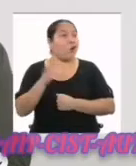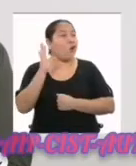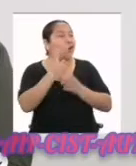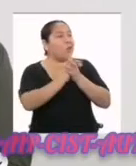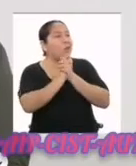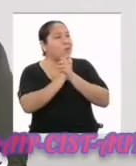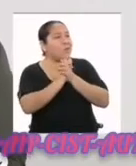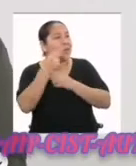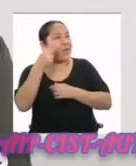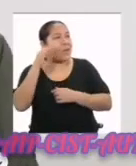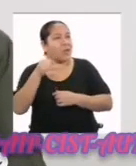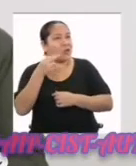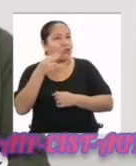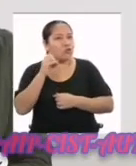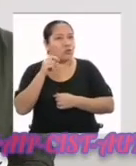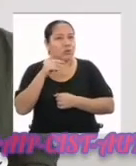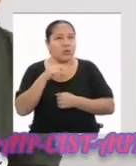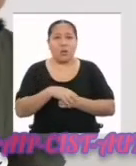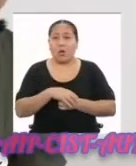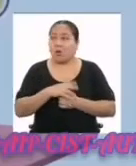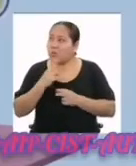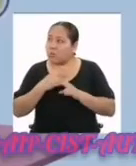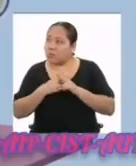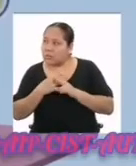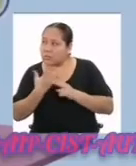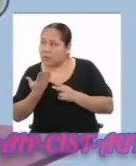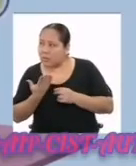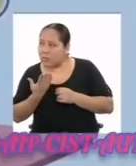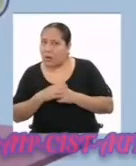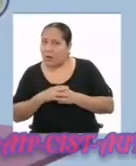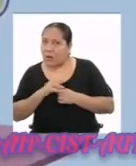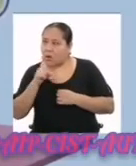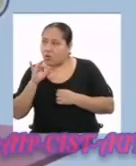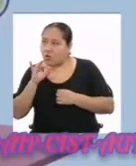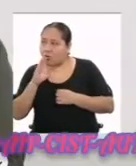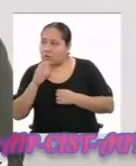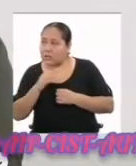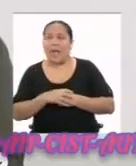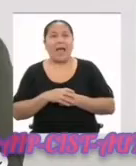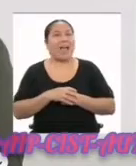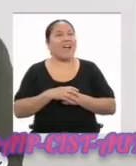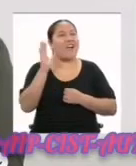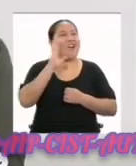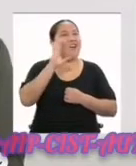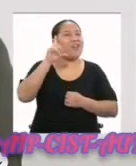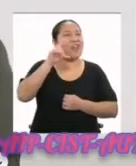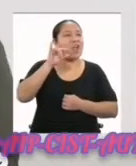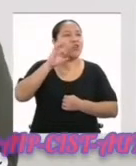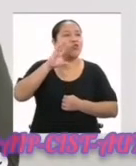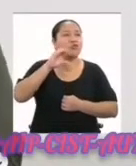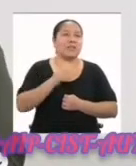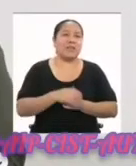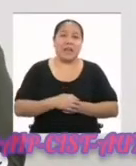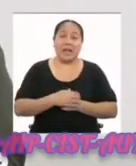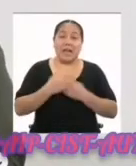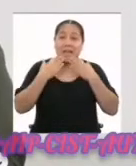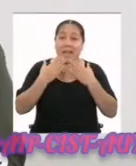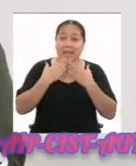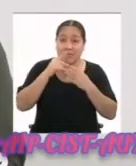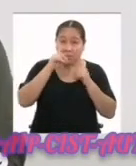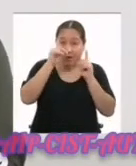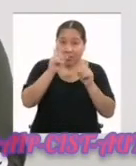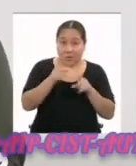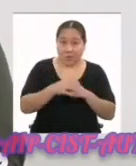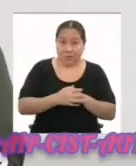Jonathan. ¿Cómo se llama? Se llama Lucía. Hola, Lucía. Gracias por la